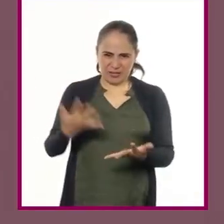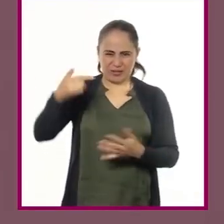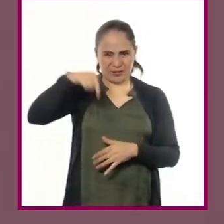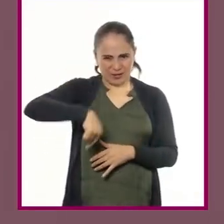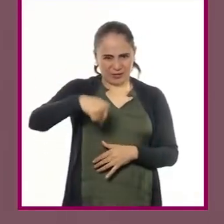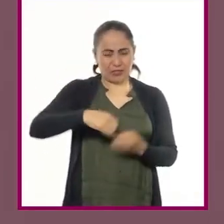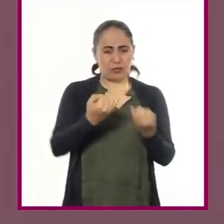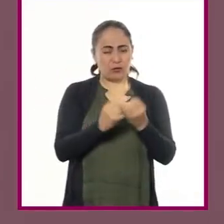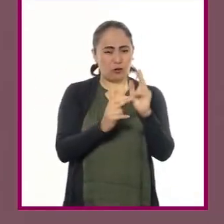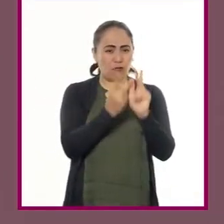de frutas y verduras, como la naranja y la papa. El lenguaje adoptó palabras de los diferentes grupos